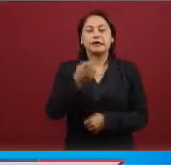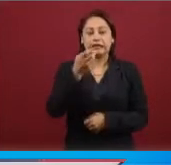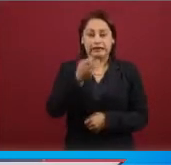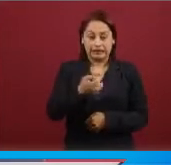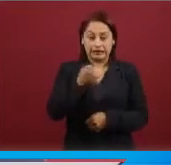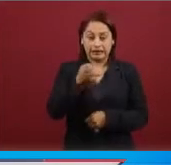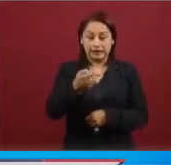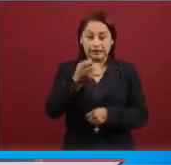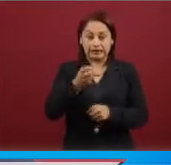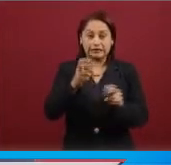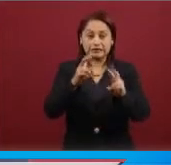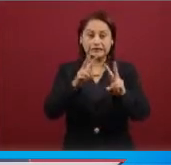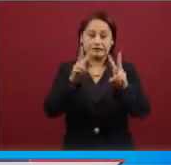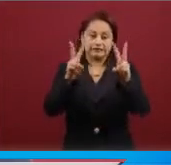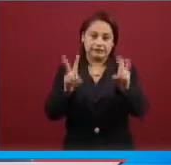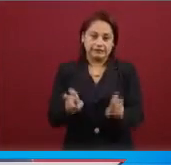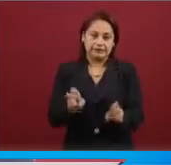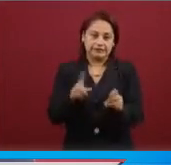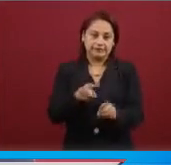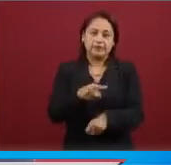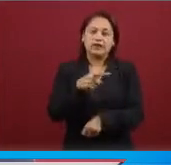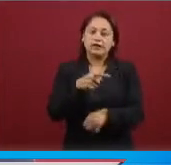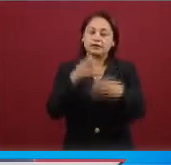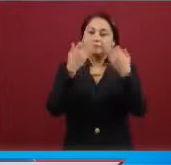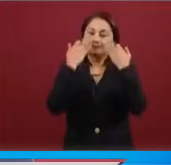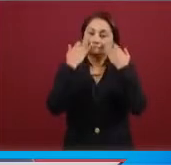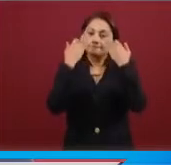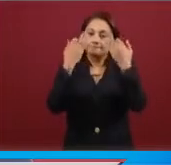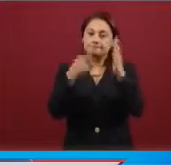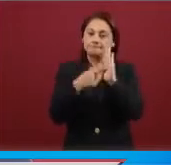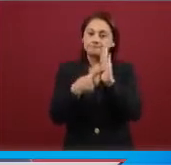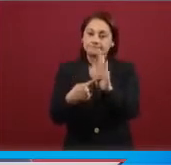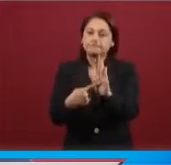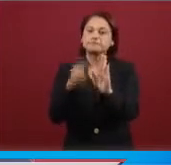elemento de prueba del fracaso